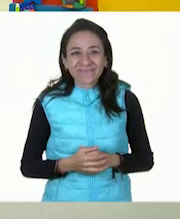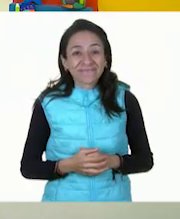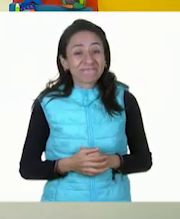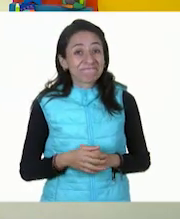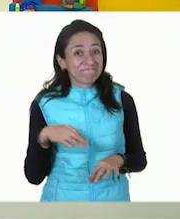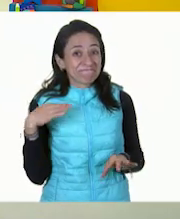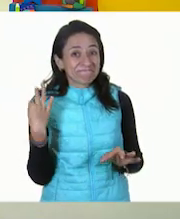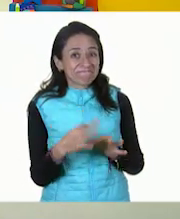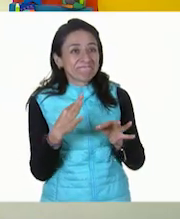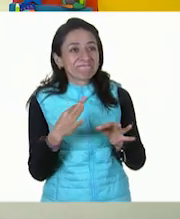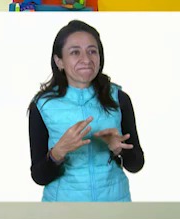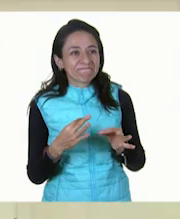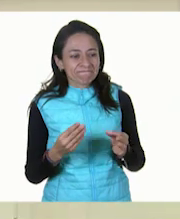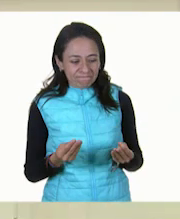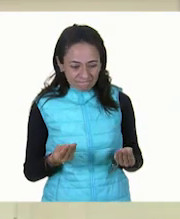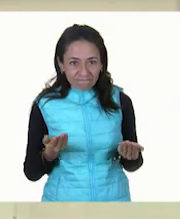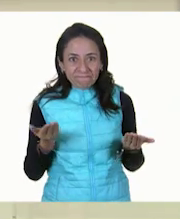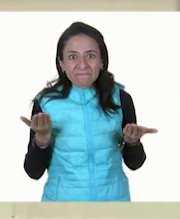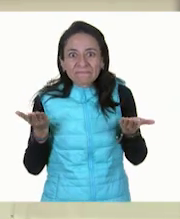¡Listo! Me salió